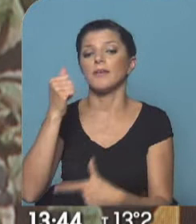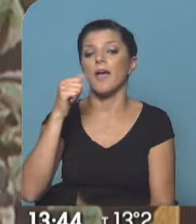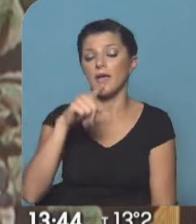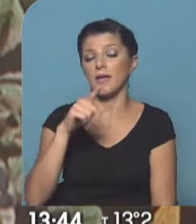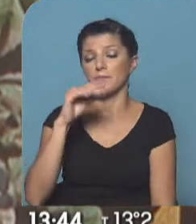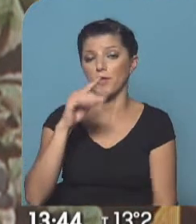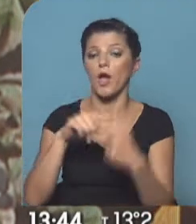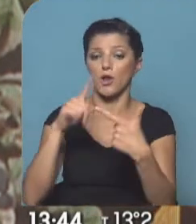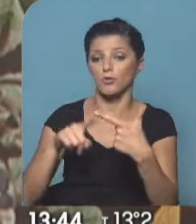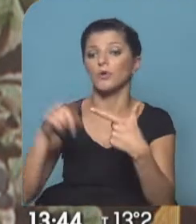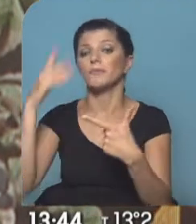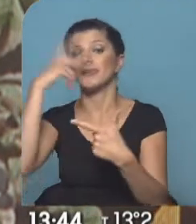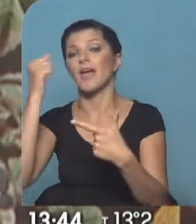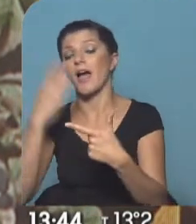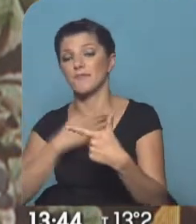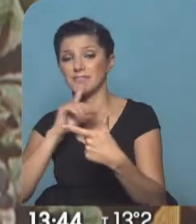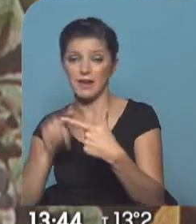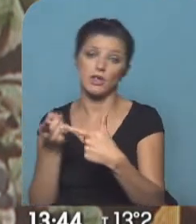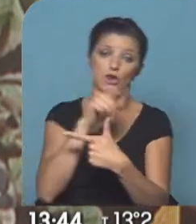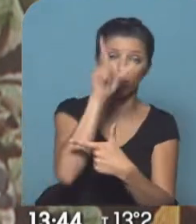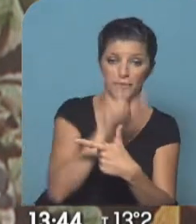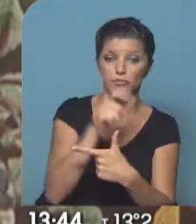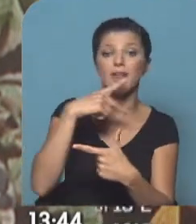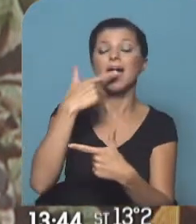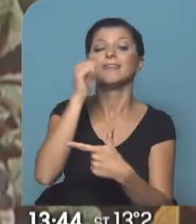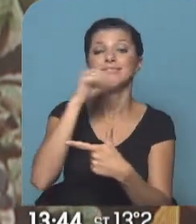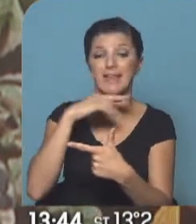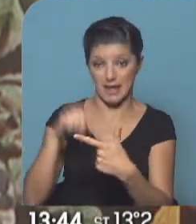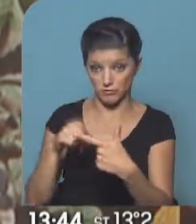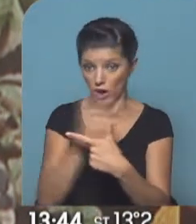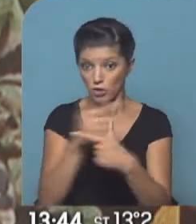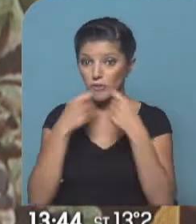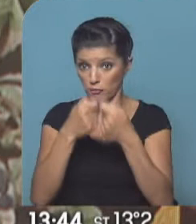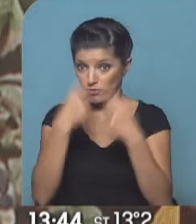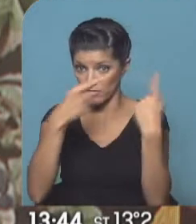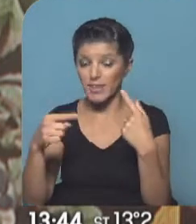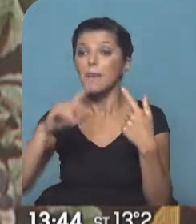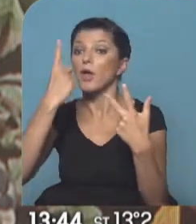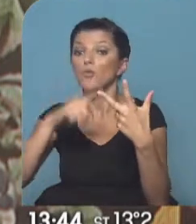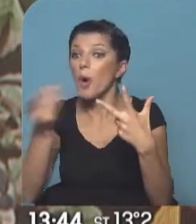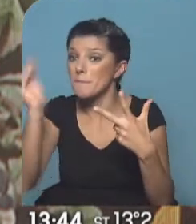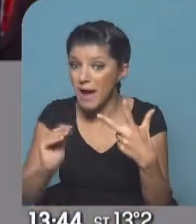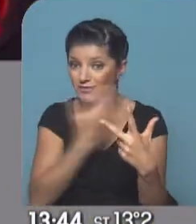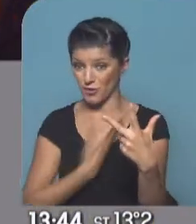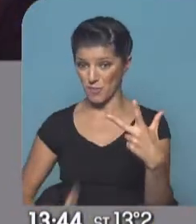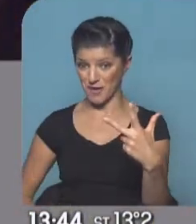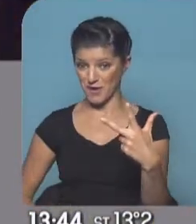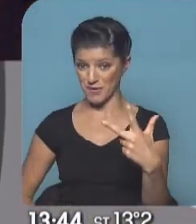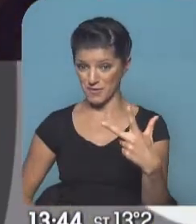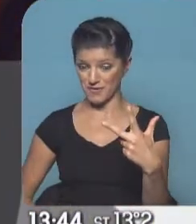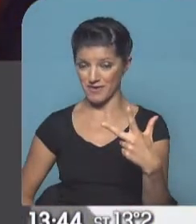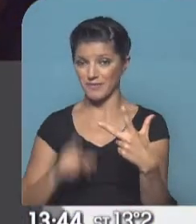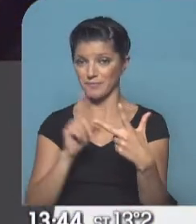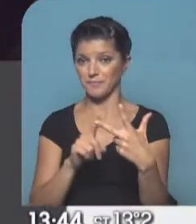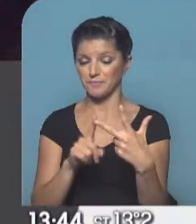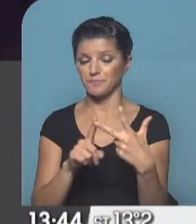otro es JIFA, que está respaldado por Egipto. Hay otro gobierno, hay un tercer gobierno, pero que no tiene legitimidad. Y en este caso